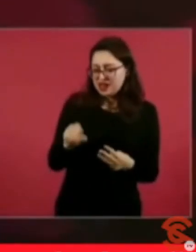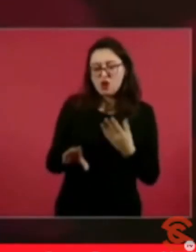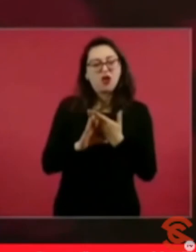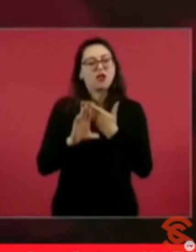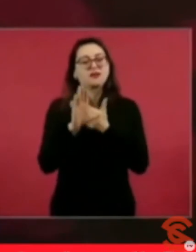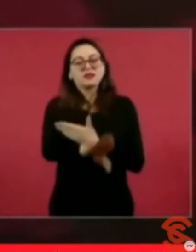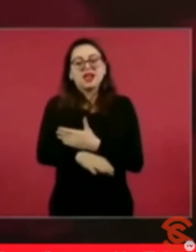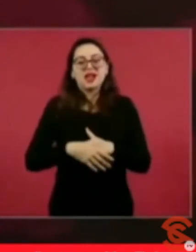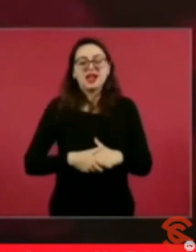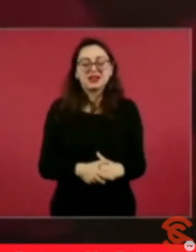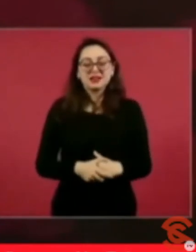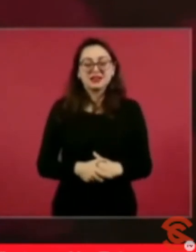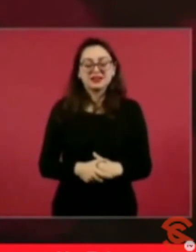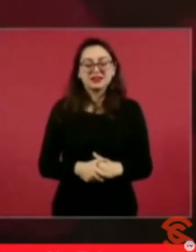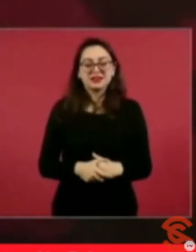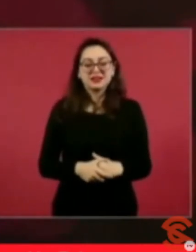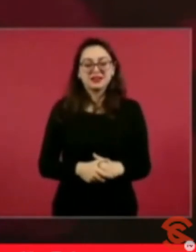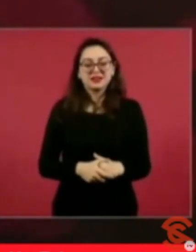Sí,